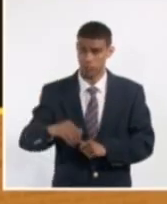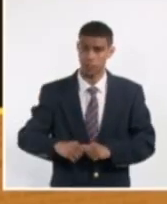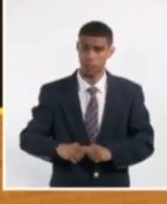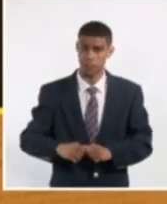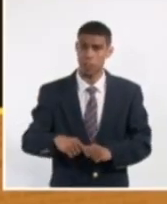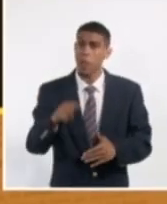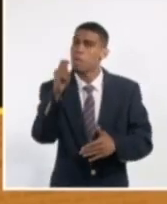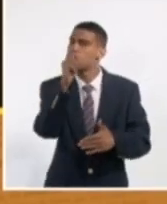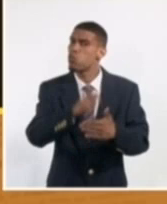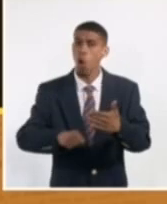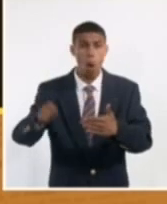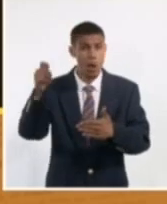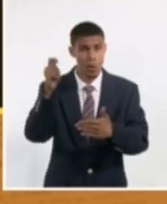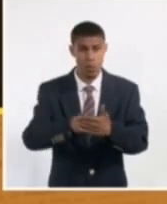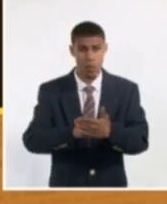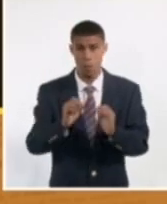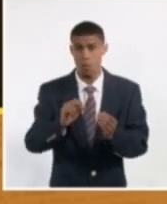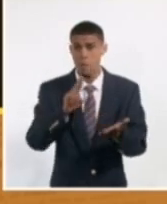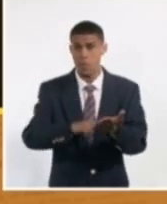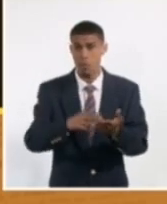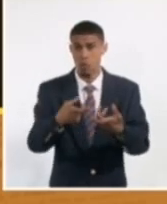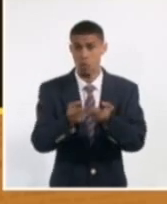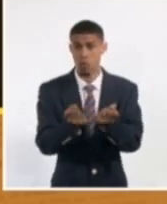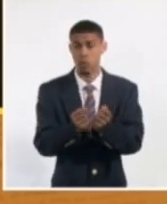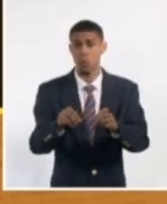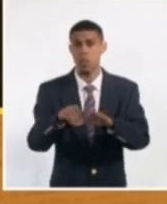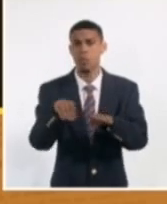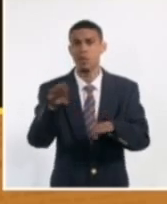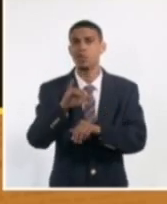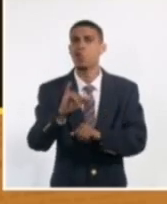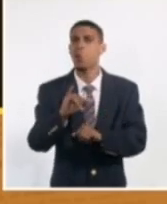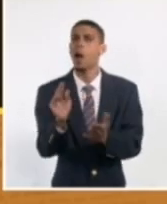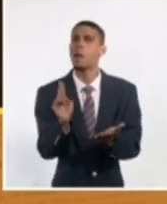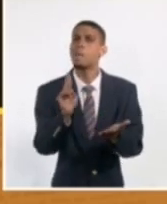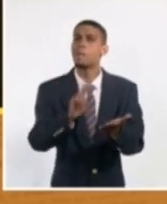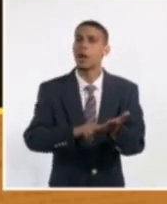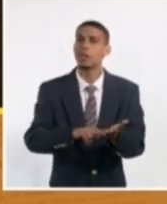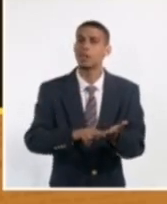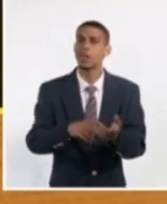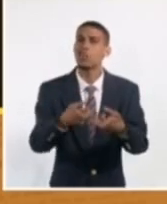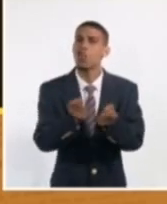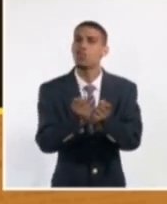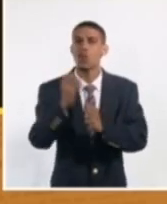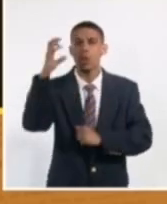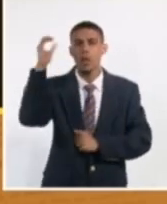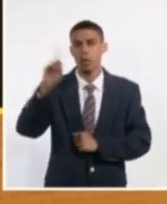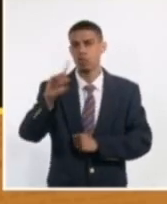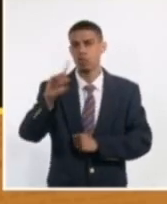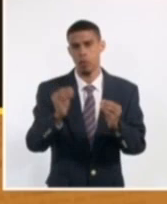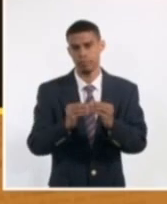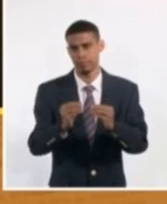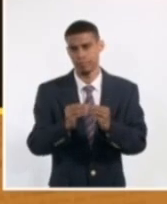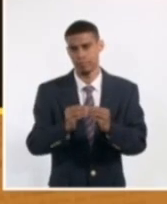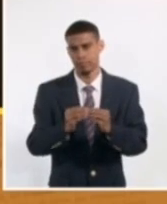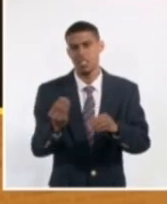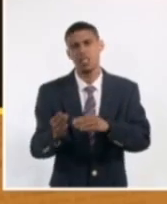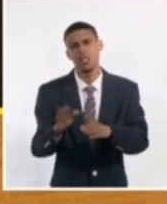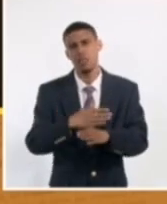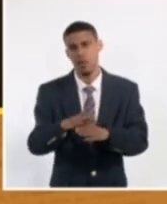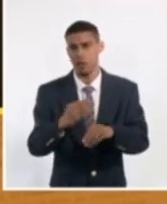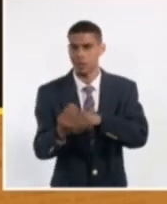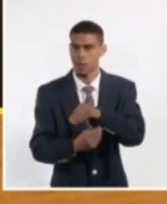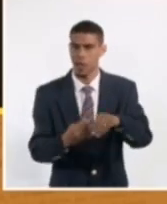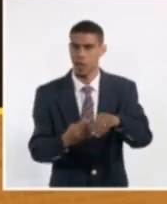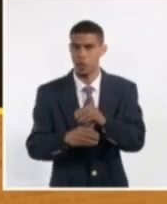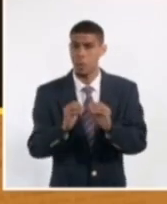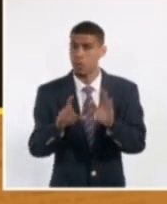prohíbe expresamente que los miembros del Consejo de Ministros formen parte del Consejo de Estado. En cuanto al control, nuestra Constitución